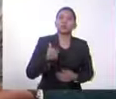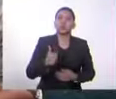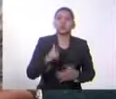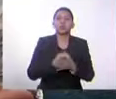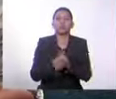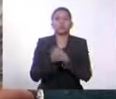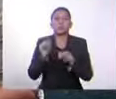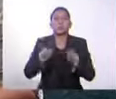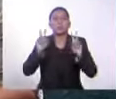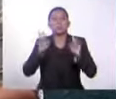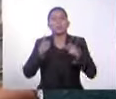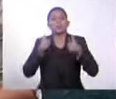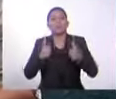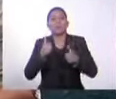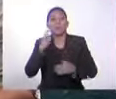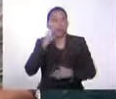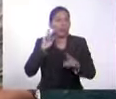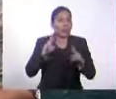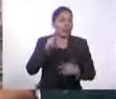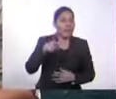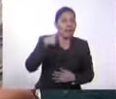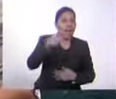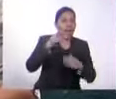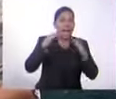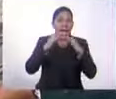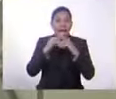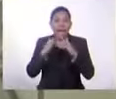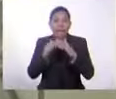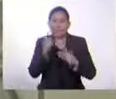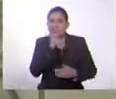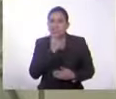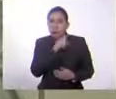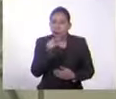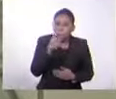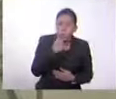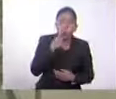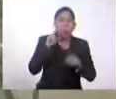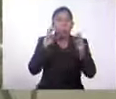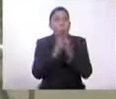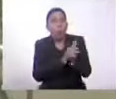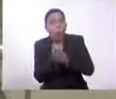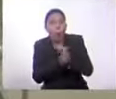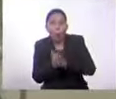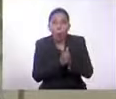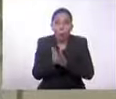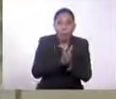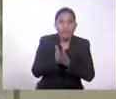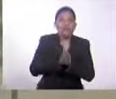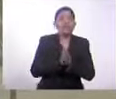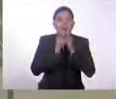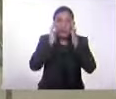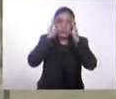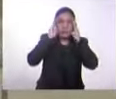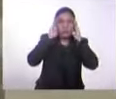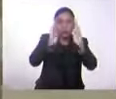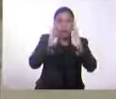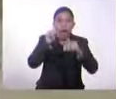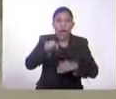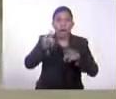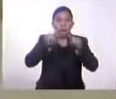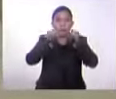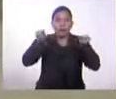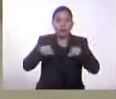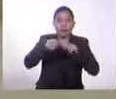temática con ustedes. Sabemos que en casa tienen muchas dudas acerca de esta materia. Les recomendamos estar pendiente de cada una de las transmisiones de